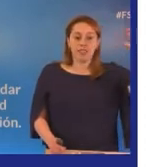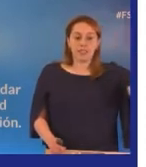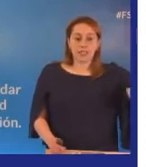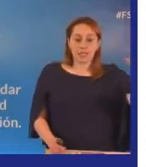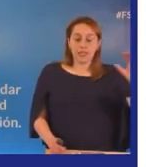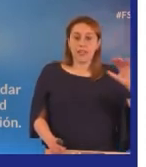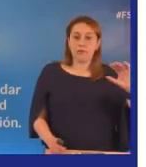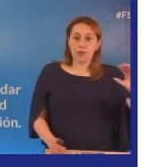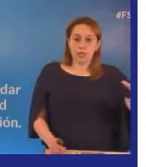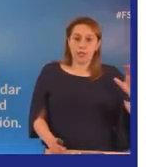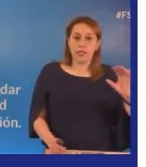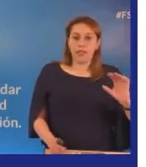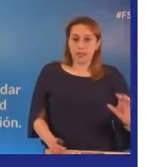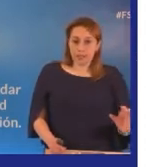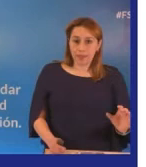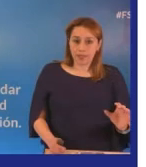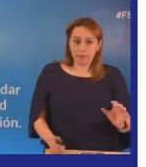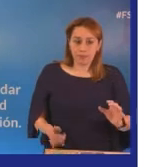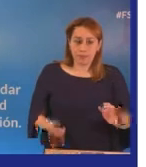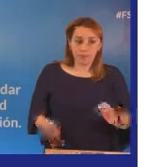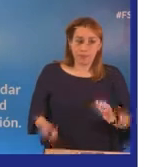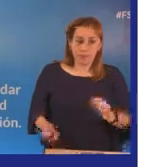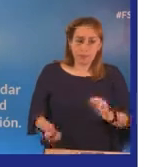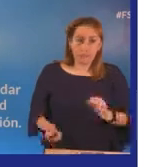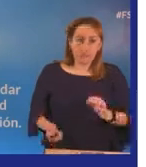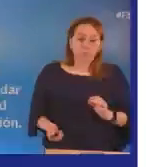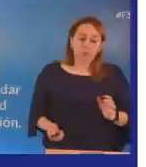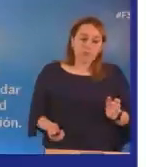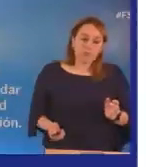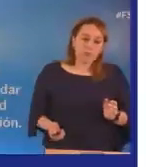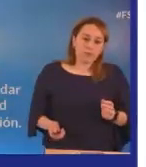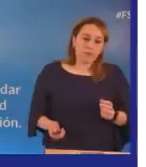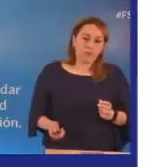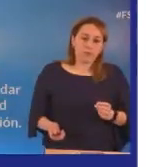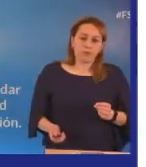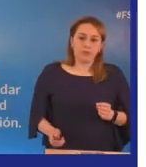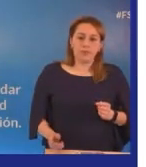etapa inicial, la moderada y la grave?